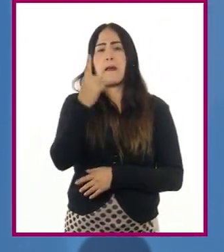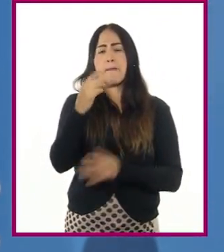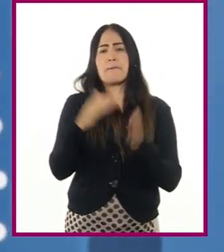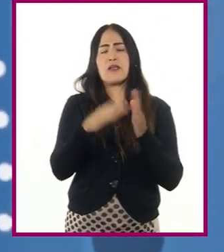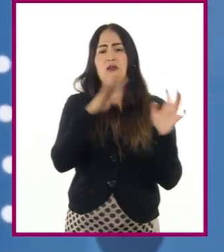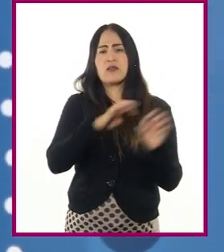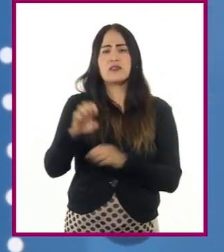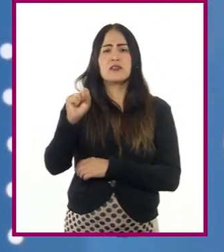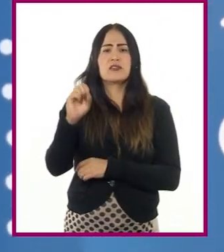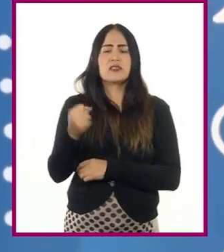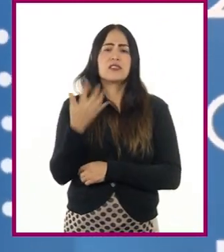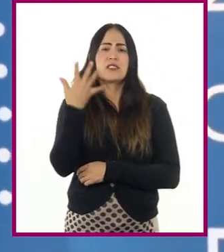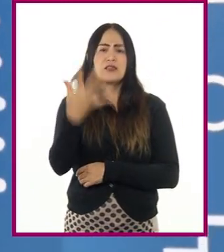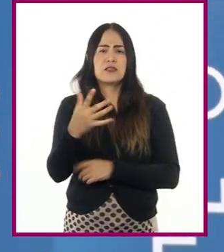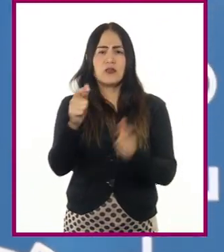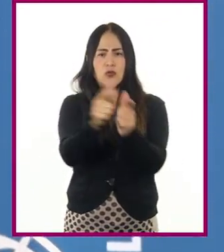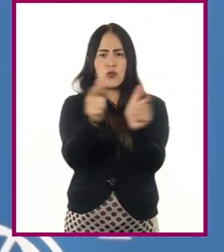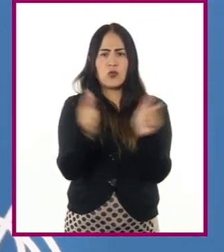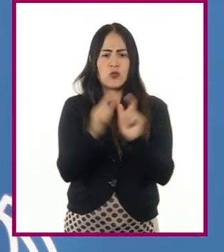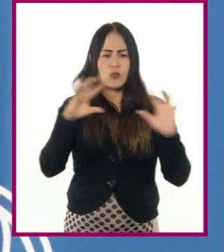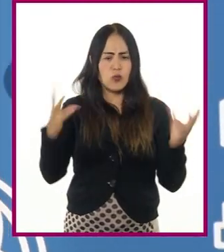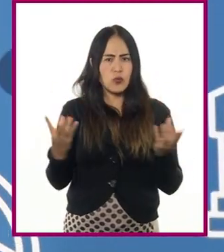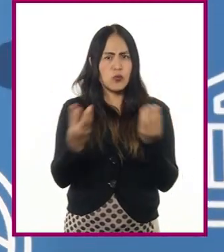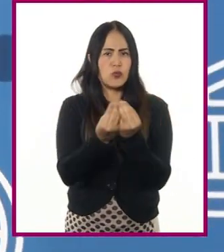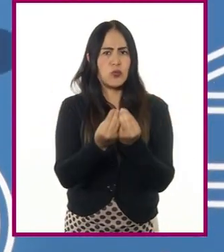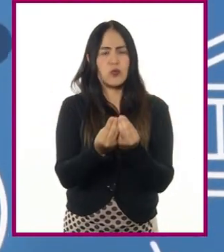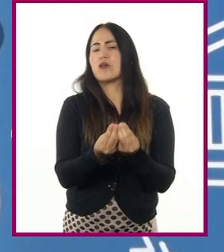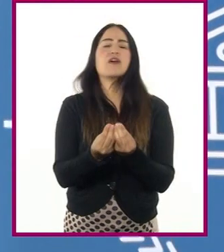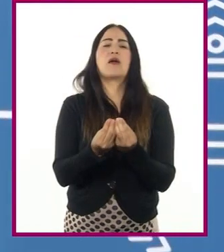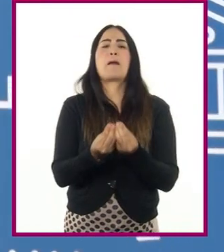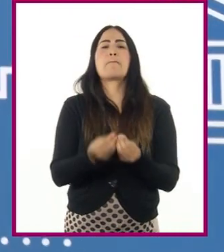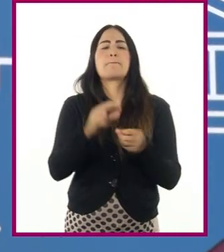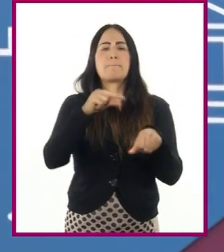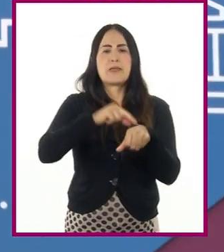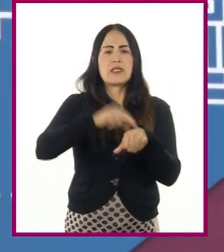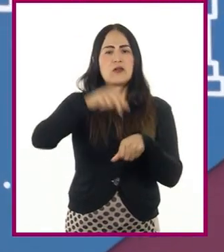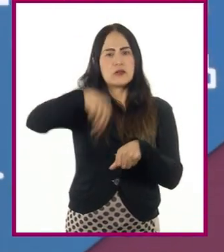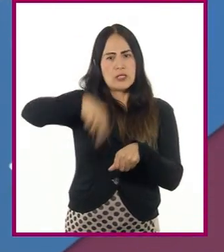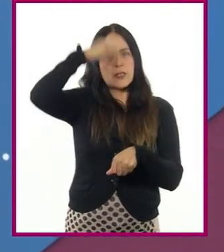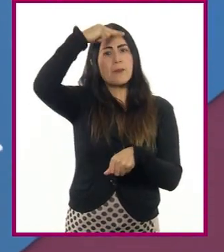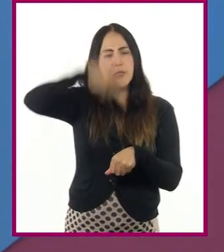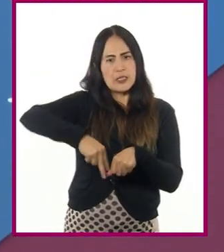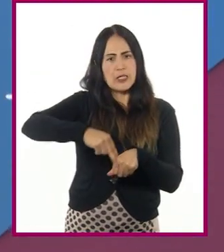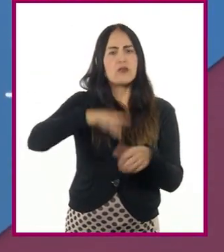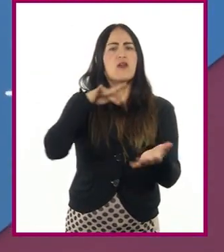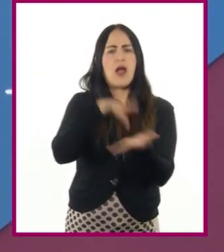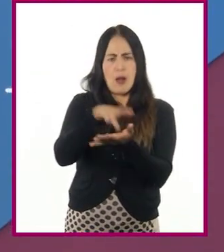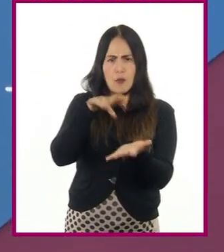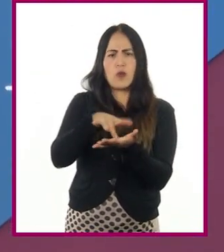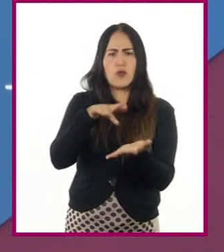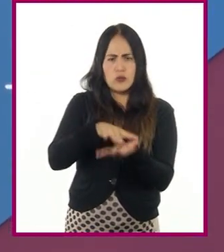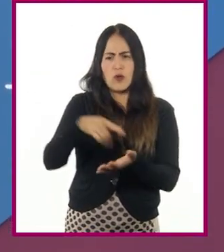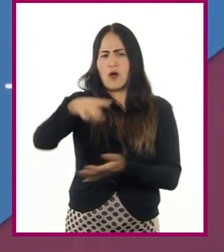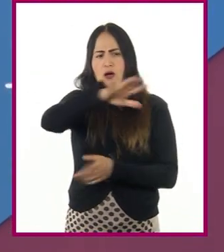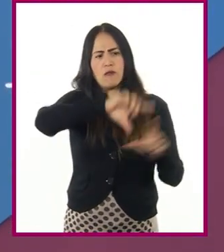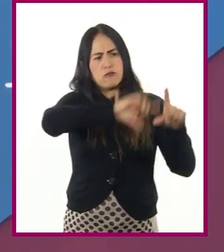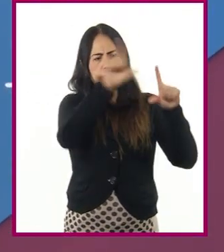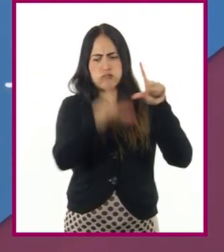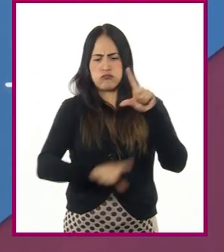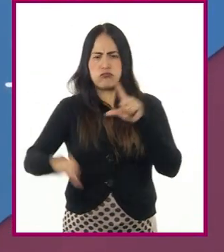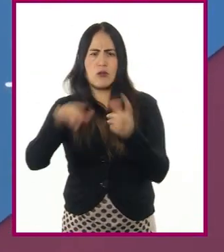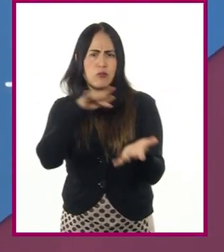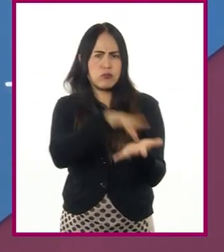1965 se conformó la Alianza de Médicos Mexicanos, que apoyó las movilizaciones y paros de los médicos